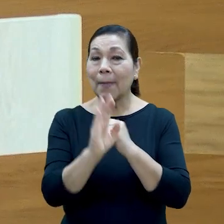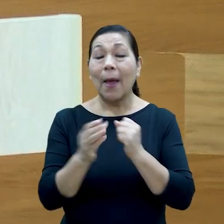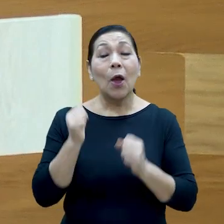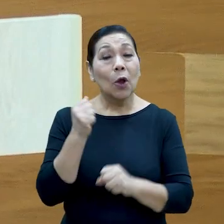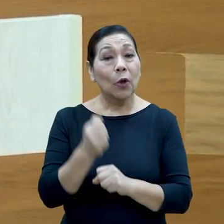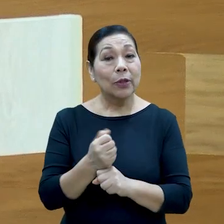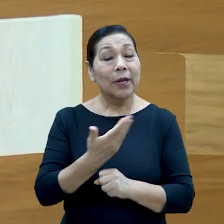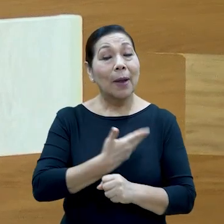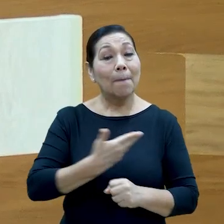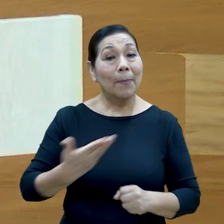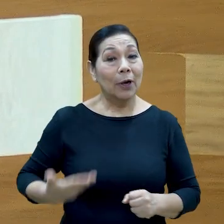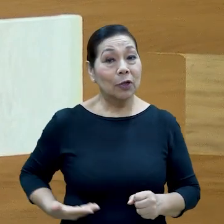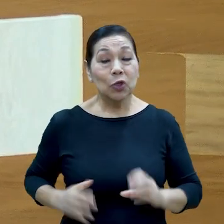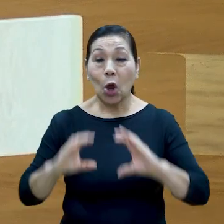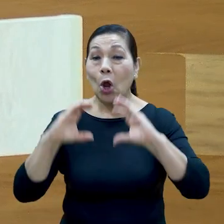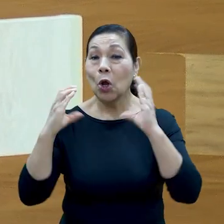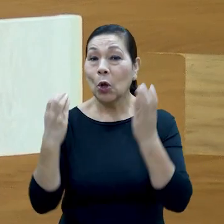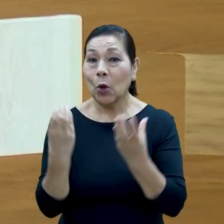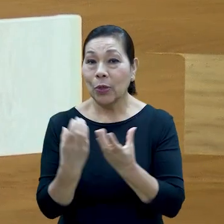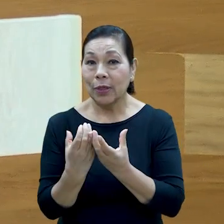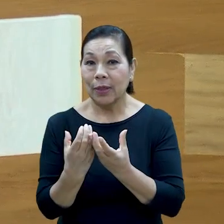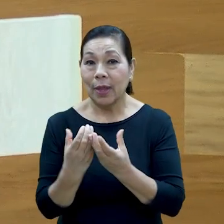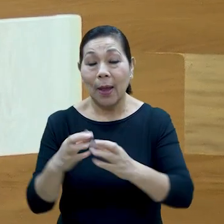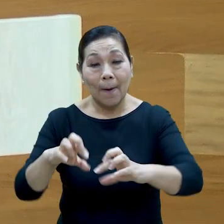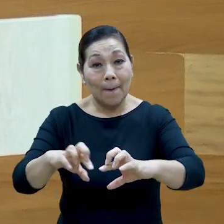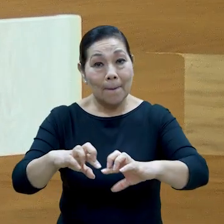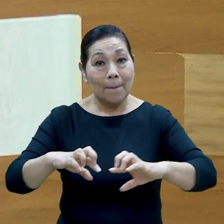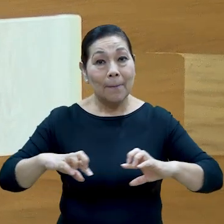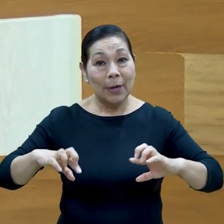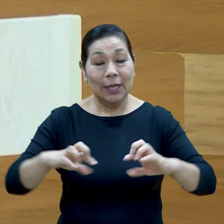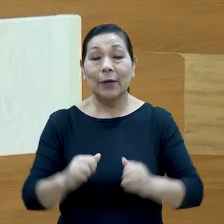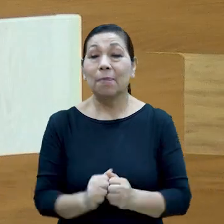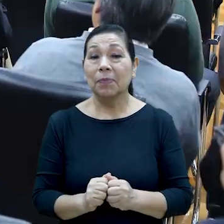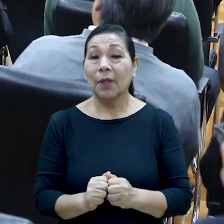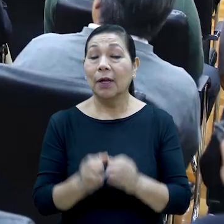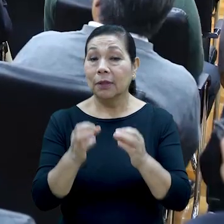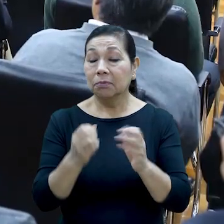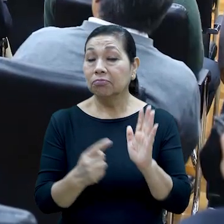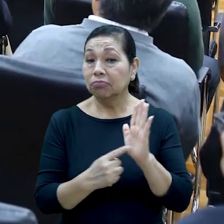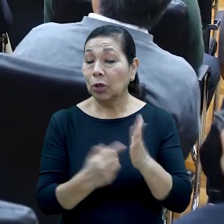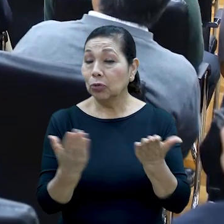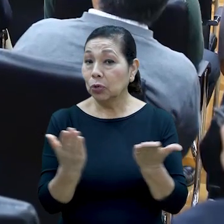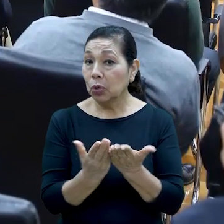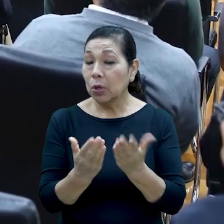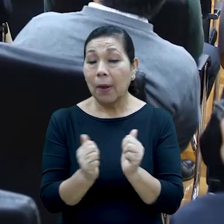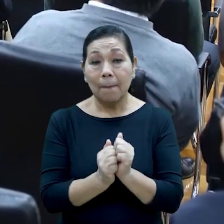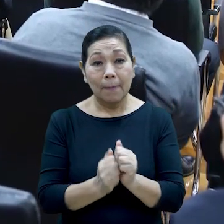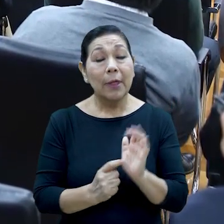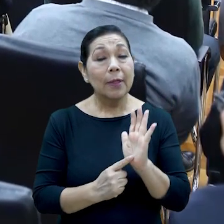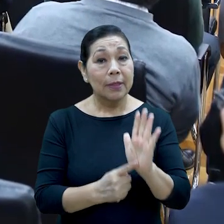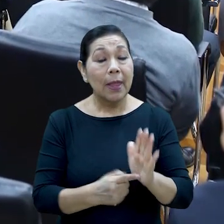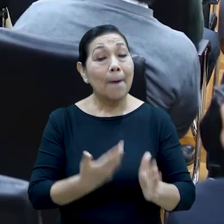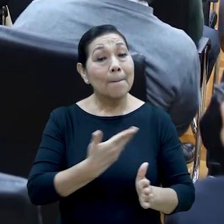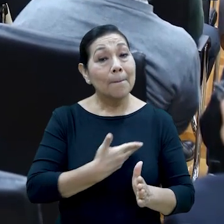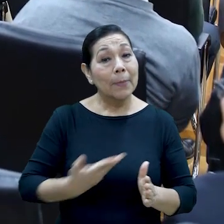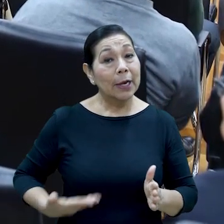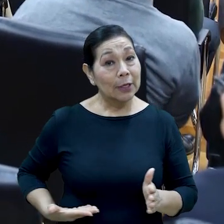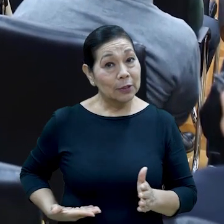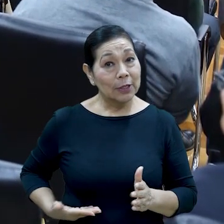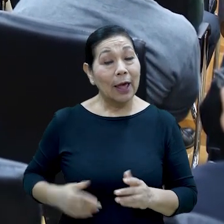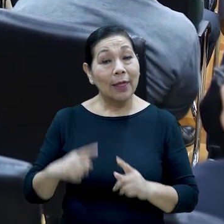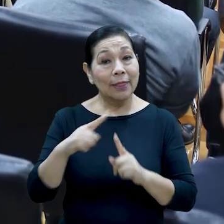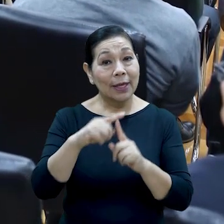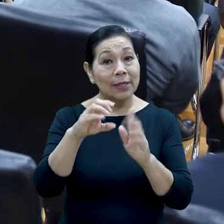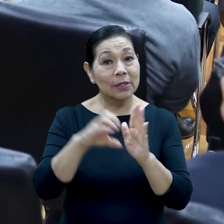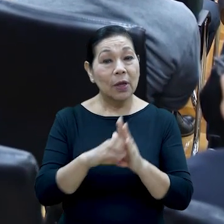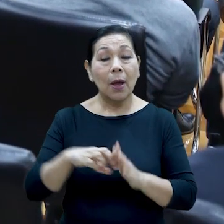amparos contra el presidente de la República, el Congreso y el Pleno de la Corte Suprema. El certamen académico contó con la presencia de la presidenta en